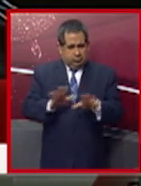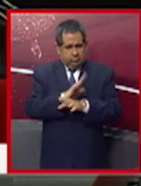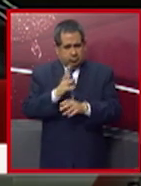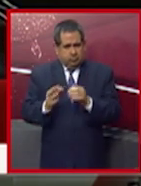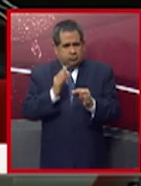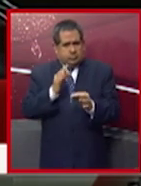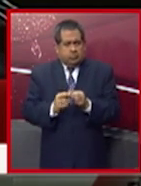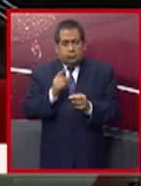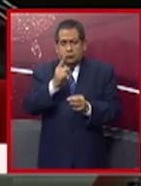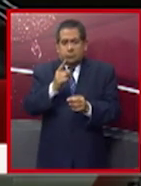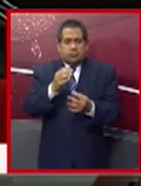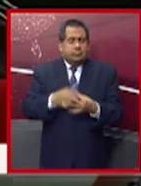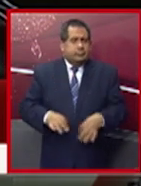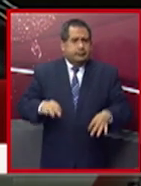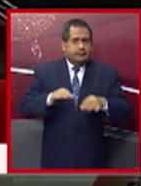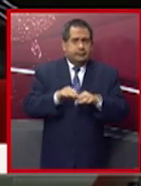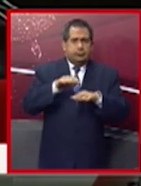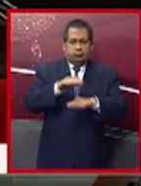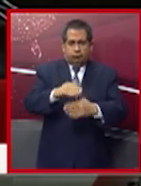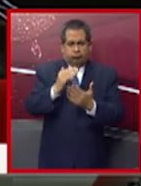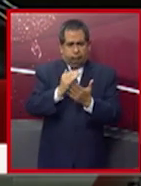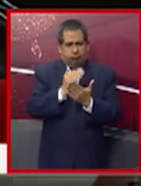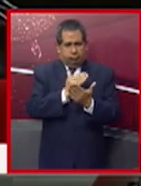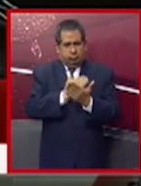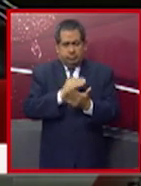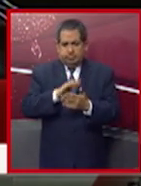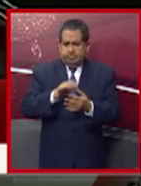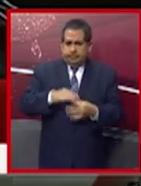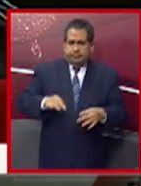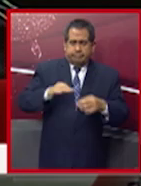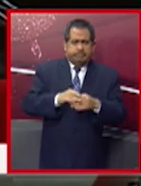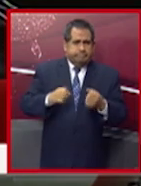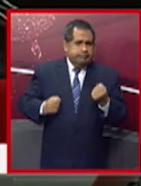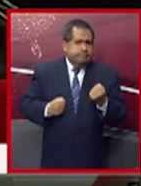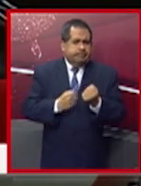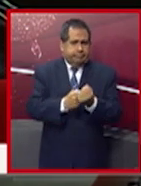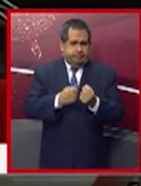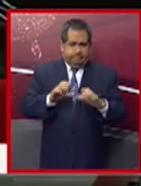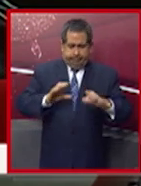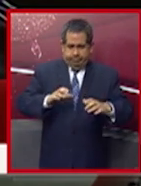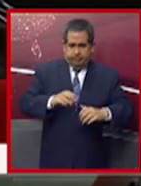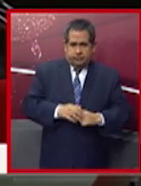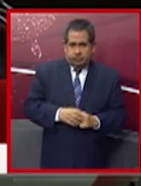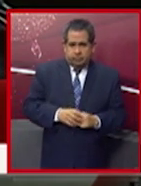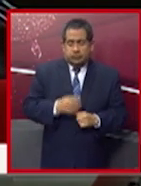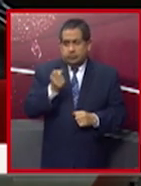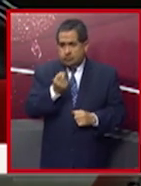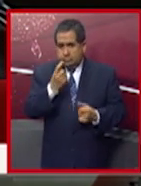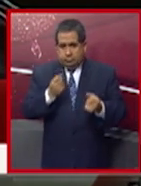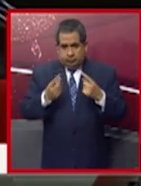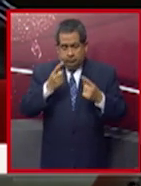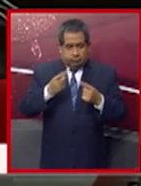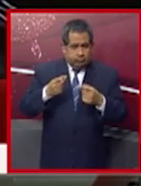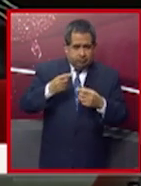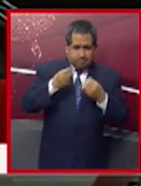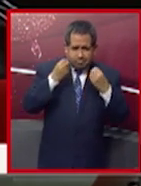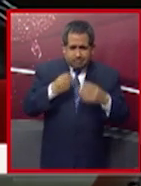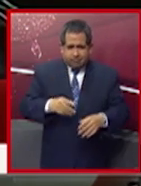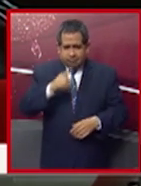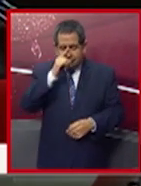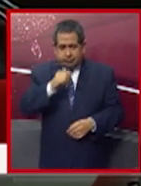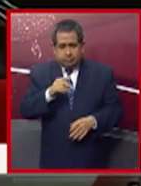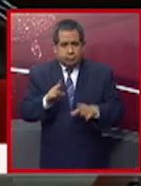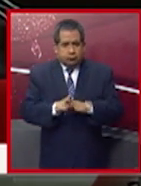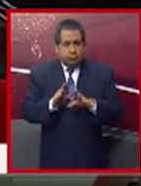es un componente esencial de las dinámicas naturales que sostienen los ecosistemas. Cuando alguno de ellos se pierde, se pone